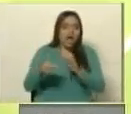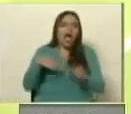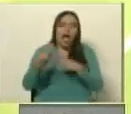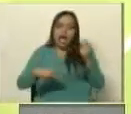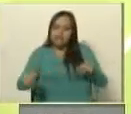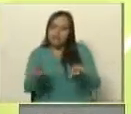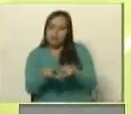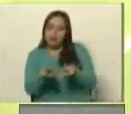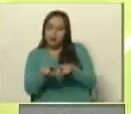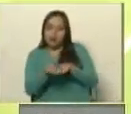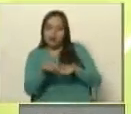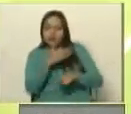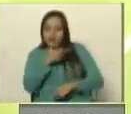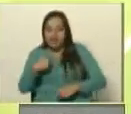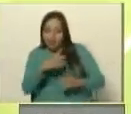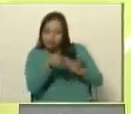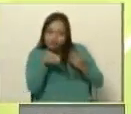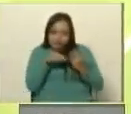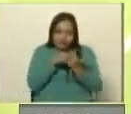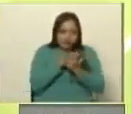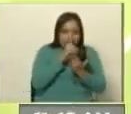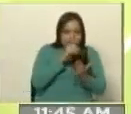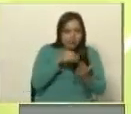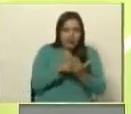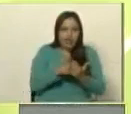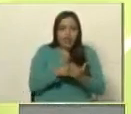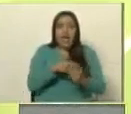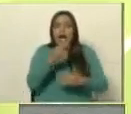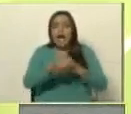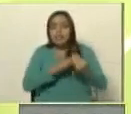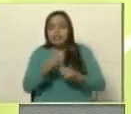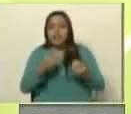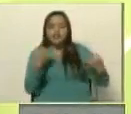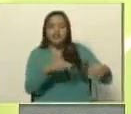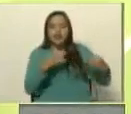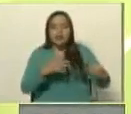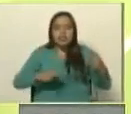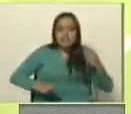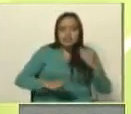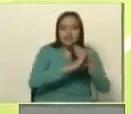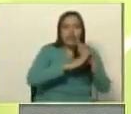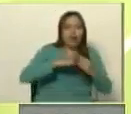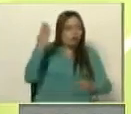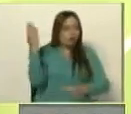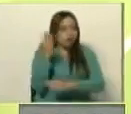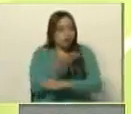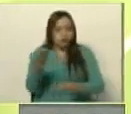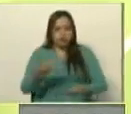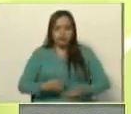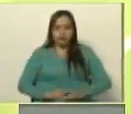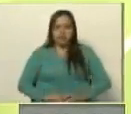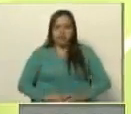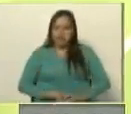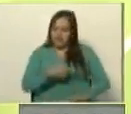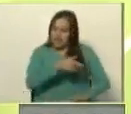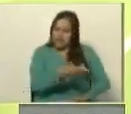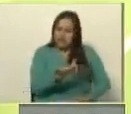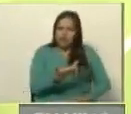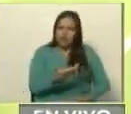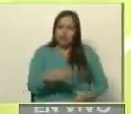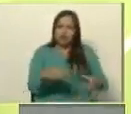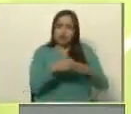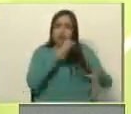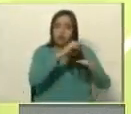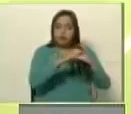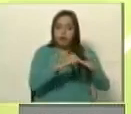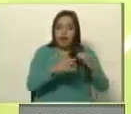mediático, normalizar sanciones, mal llamadas sanciones, bloqueos, medidas coercitivas. Desde el punto de vista mediático, este intento